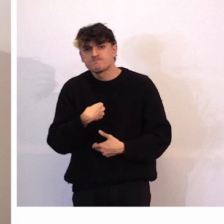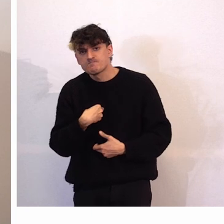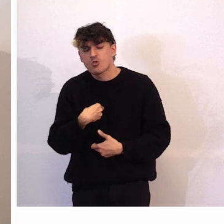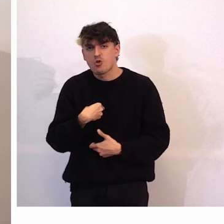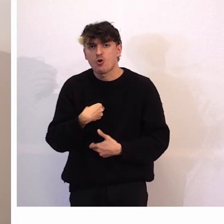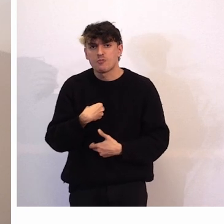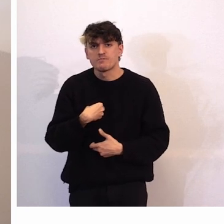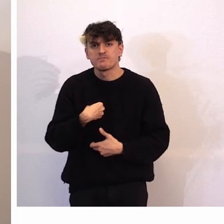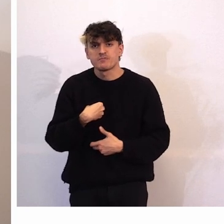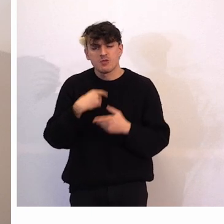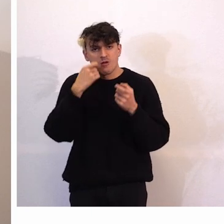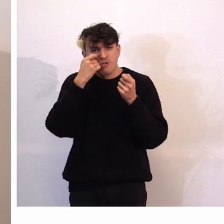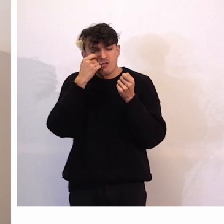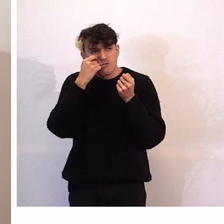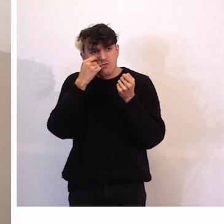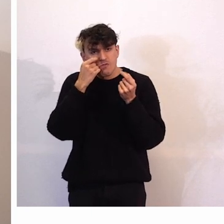dando